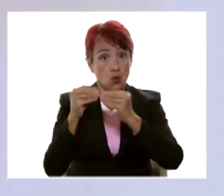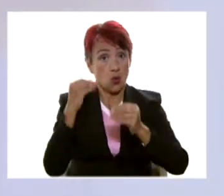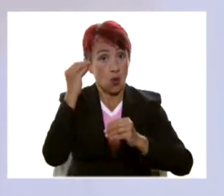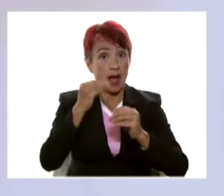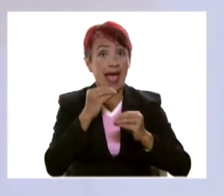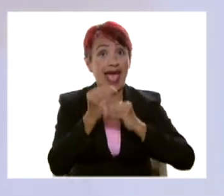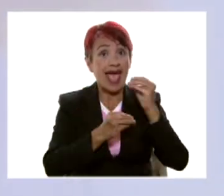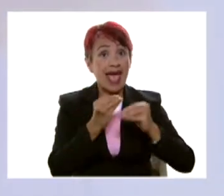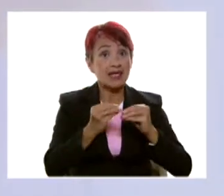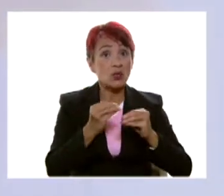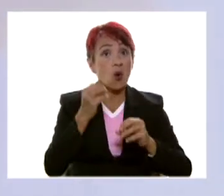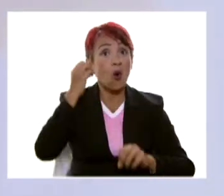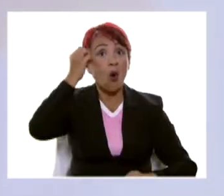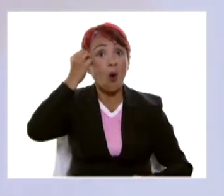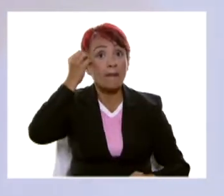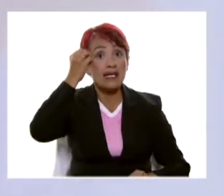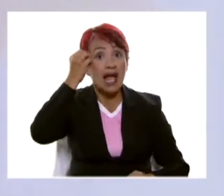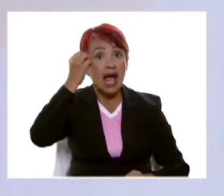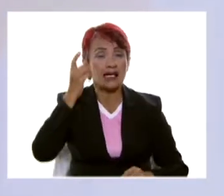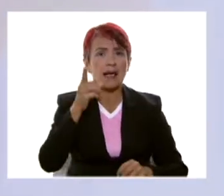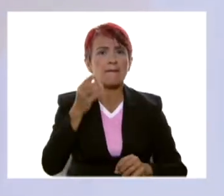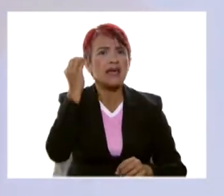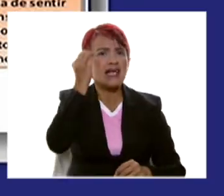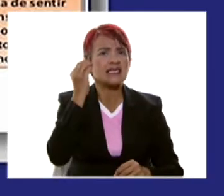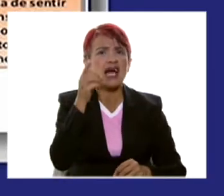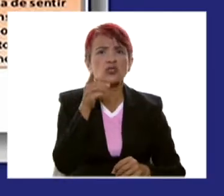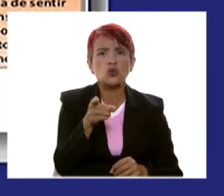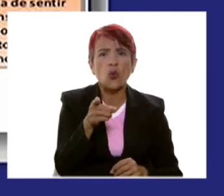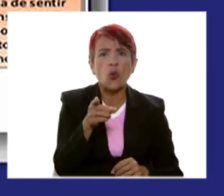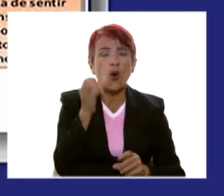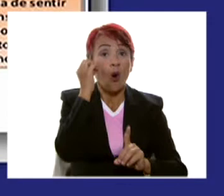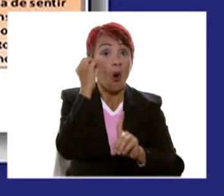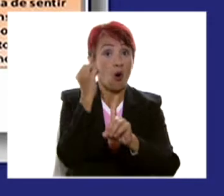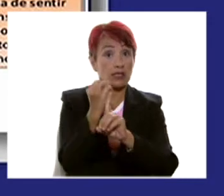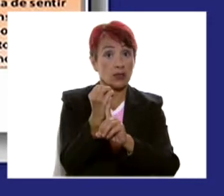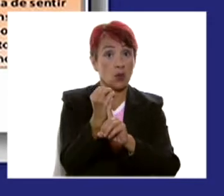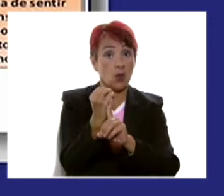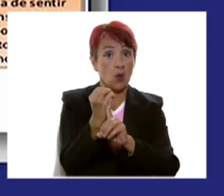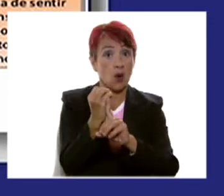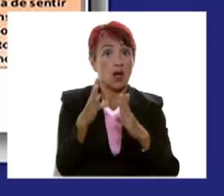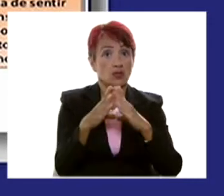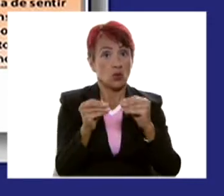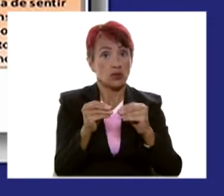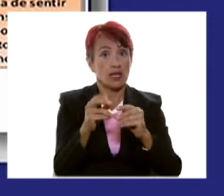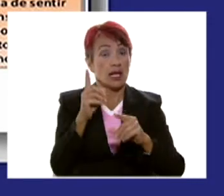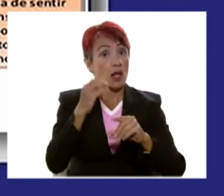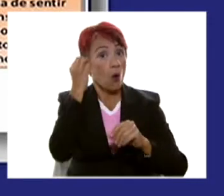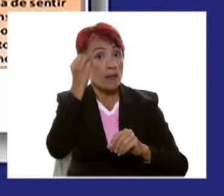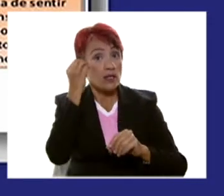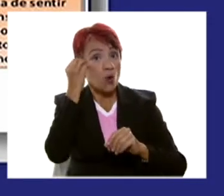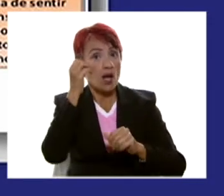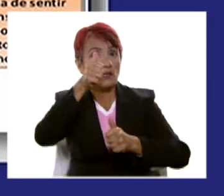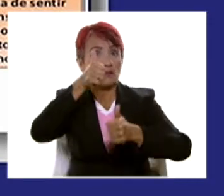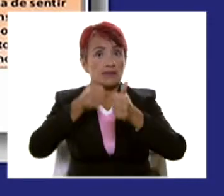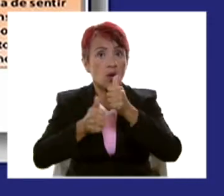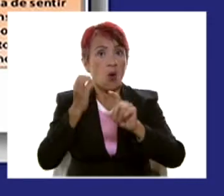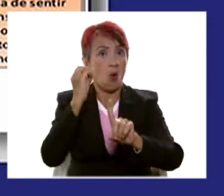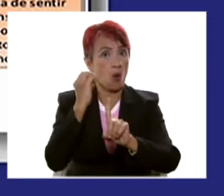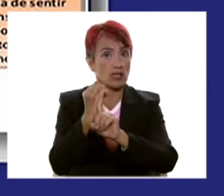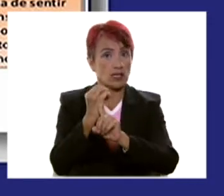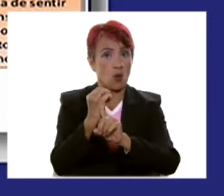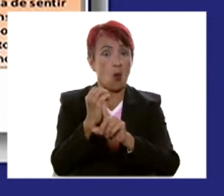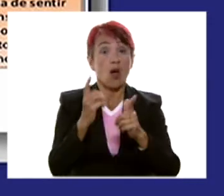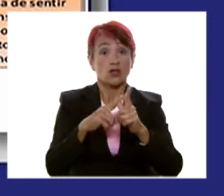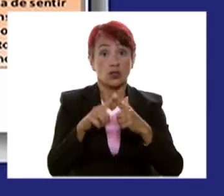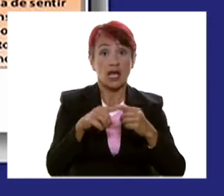opiniones, para que presten atención. Cuando hablamos de hechos, es objetivo. Cuando es una opinión, es subjetivo. ¿Qué pasa? Un hecho, cuando es de